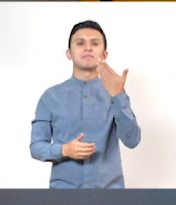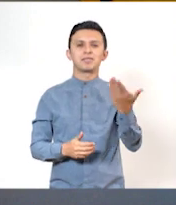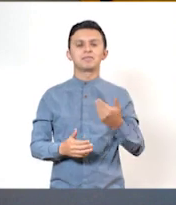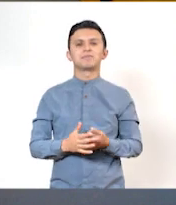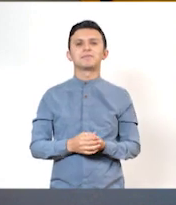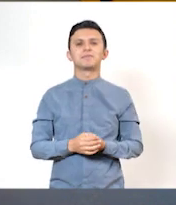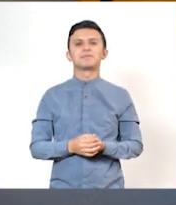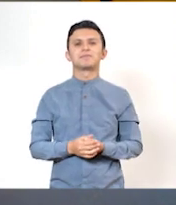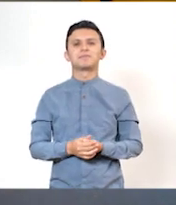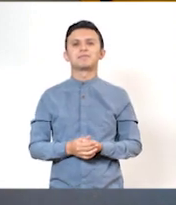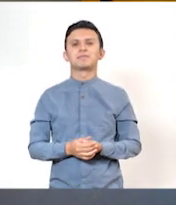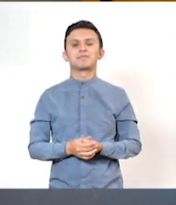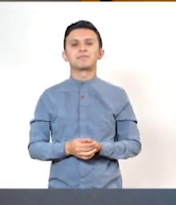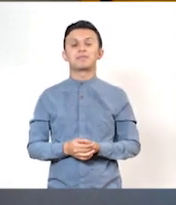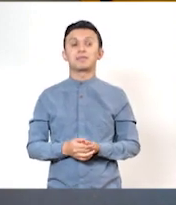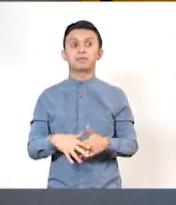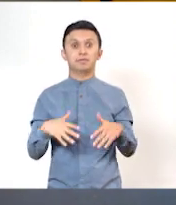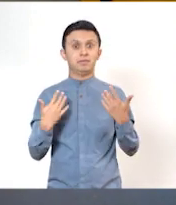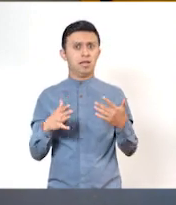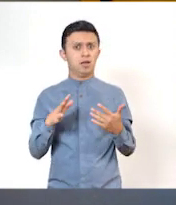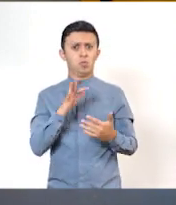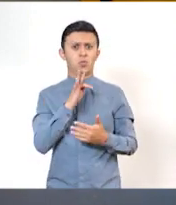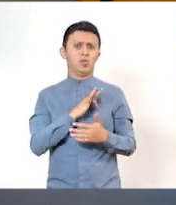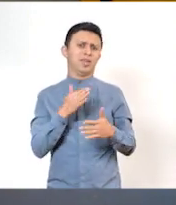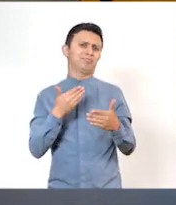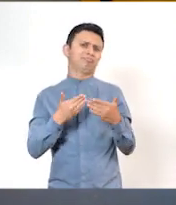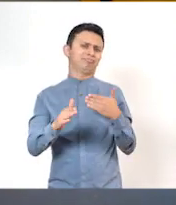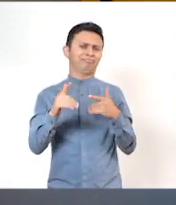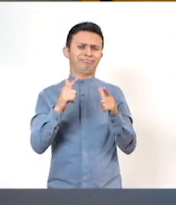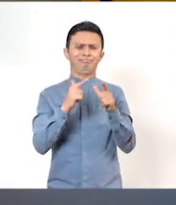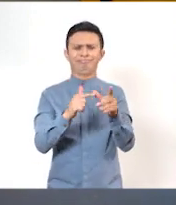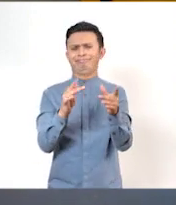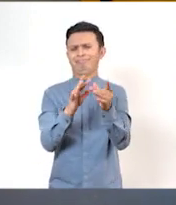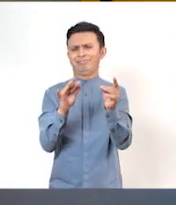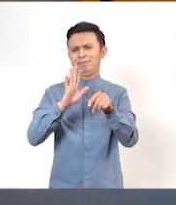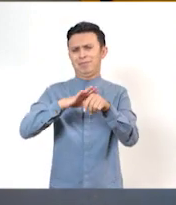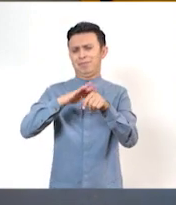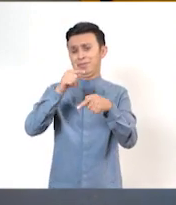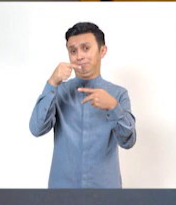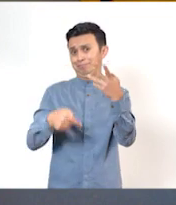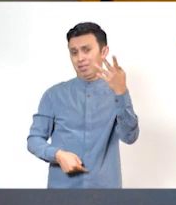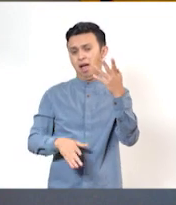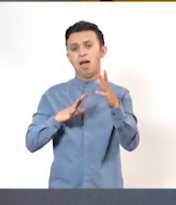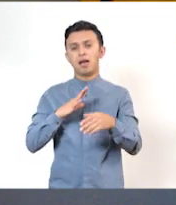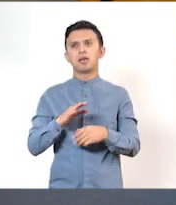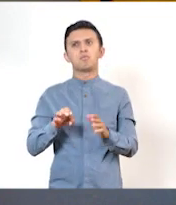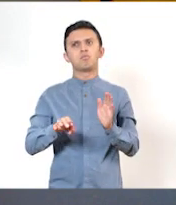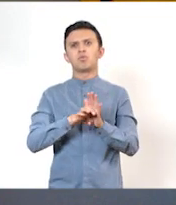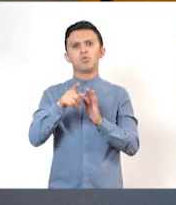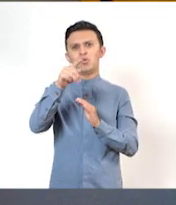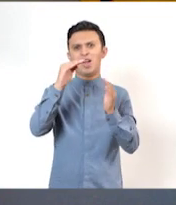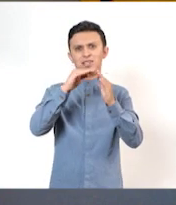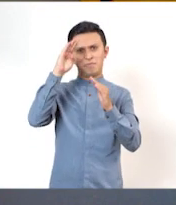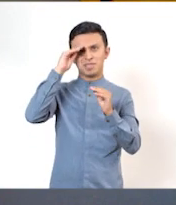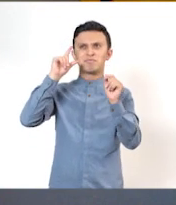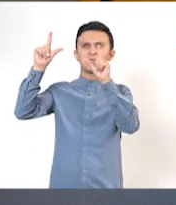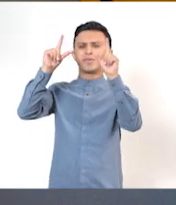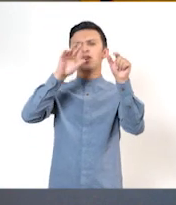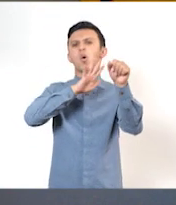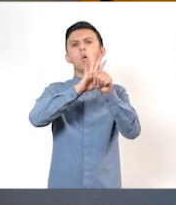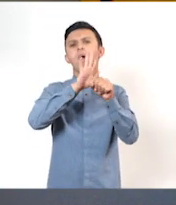aquí. Muy bien. Uy, podríamos seguir con muchísimas cosas más. ¿Qué otras cosas colgarían ahí en